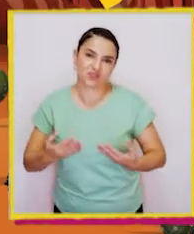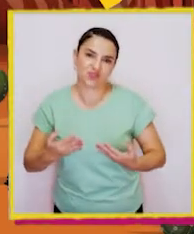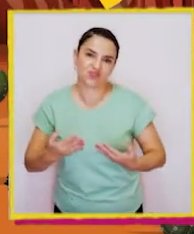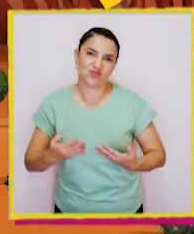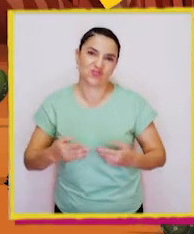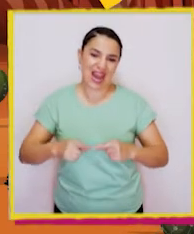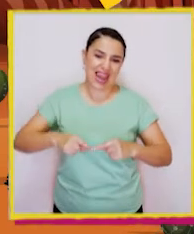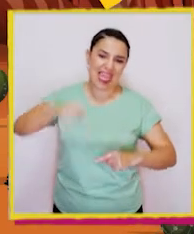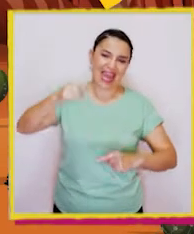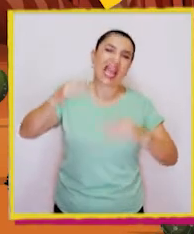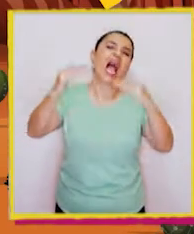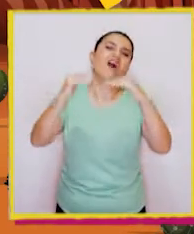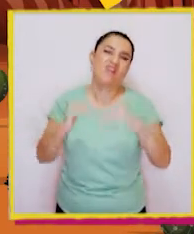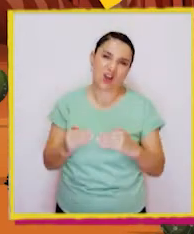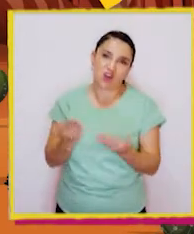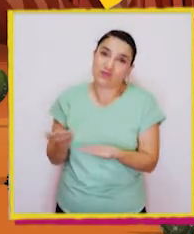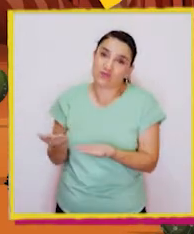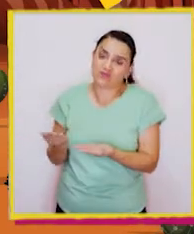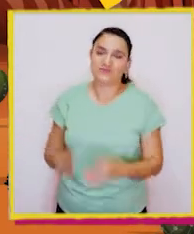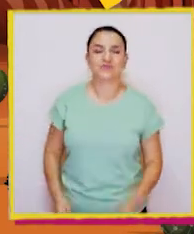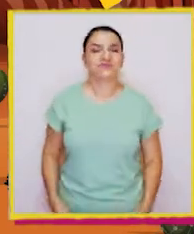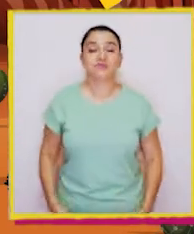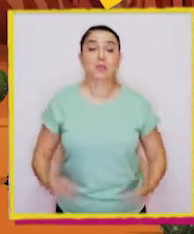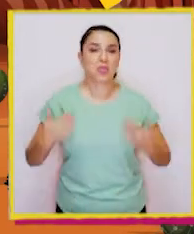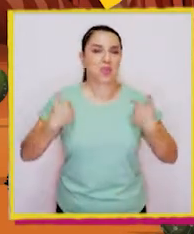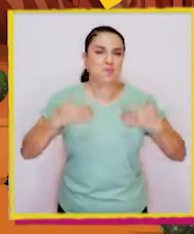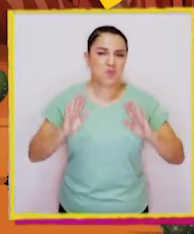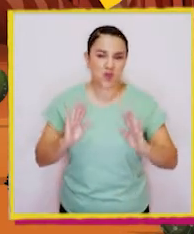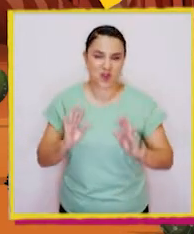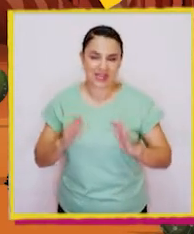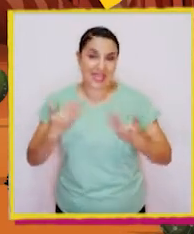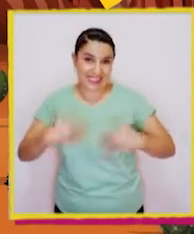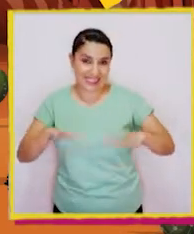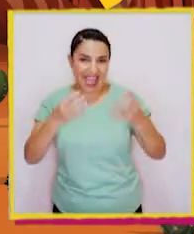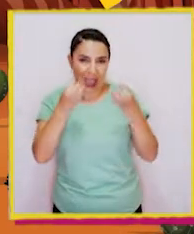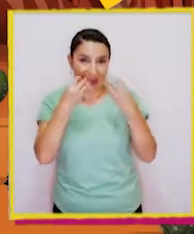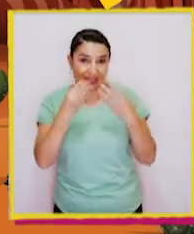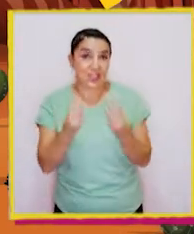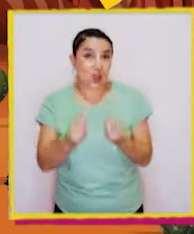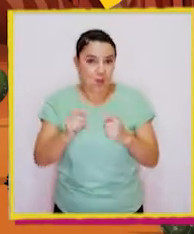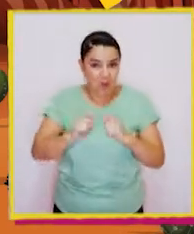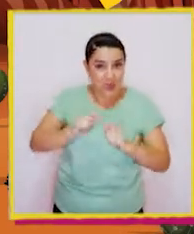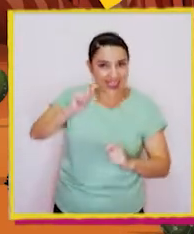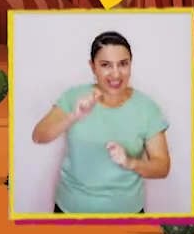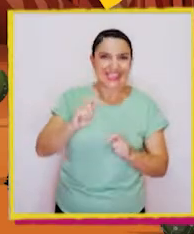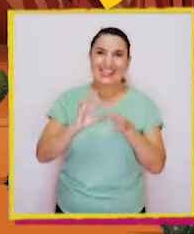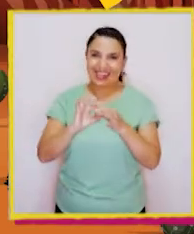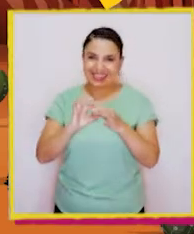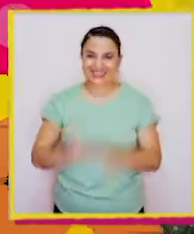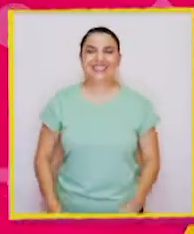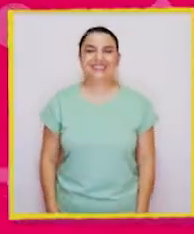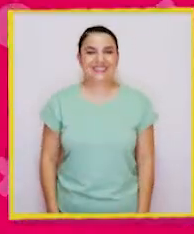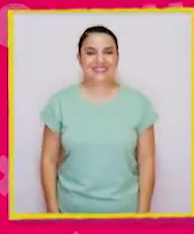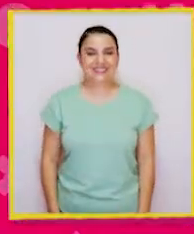razón. La más larga era la de abajo. Bueno, pero no importa. Al menos ya aprendí cómo medir. ¡Muchas